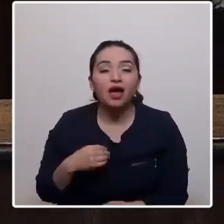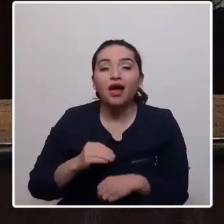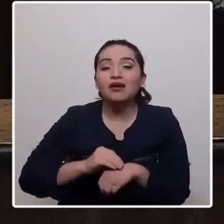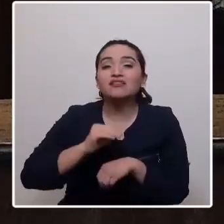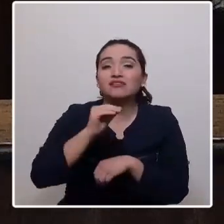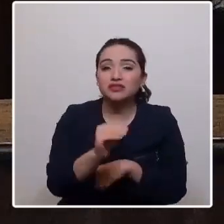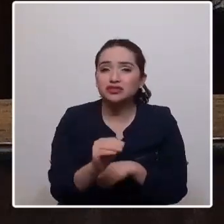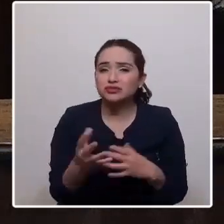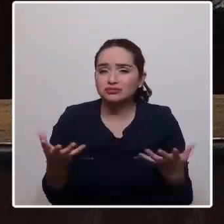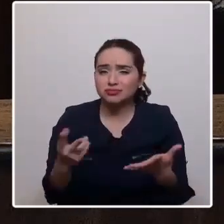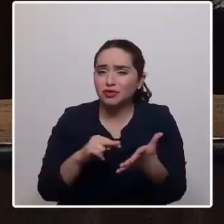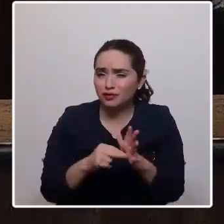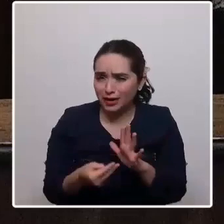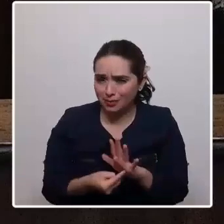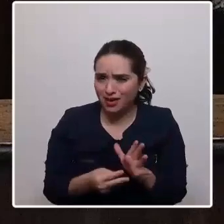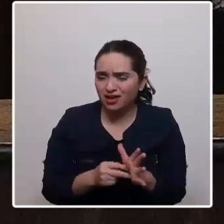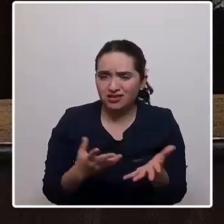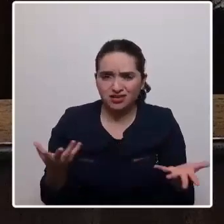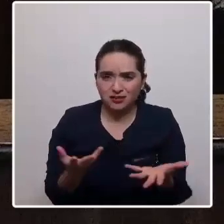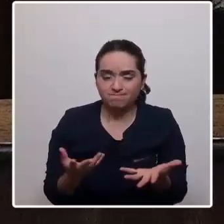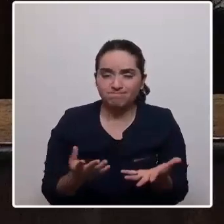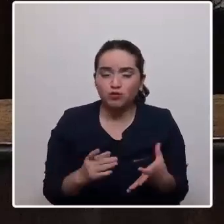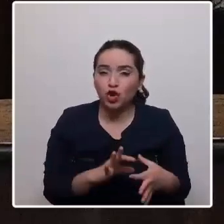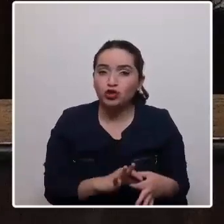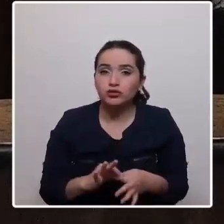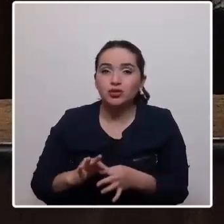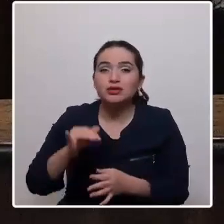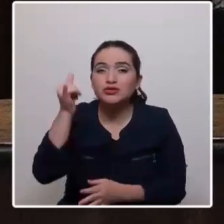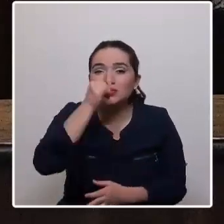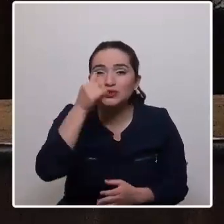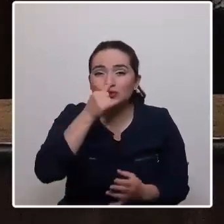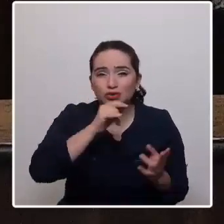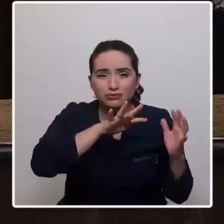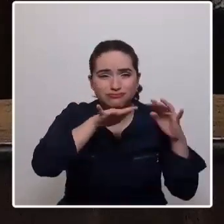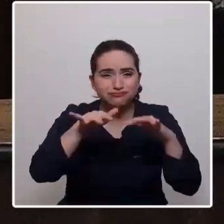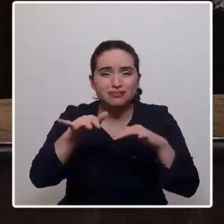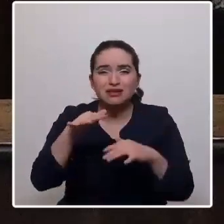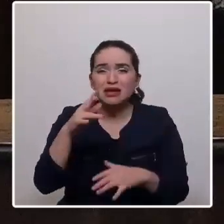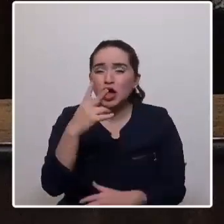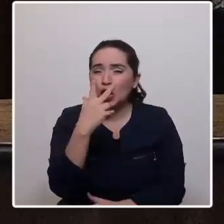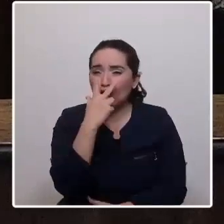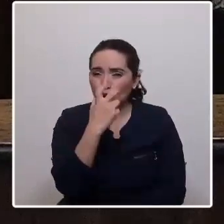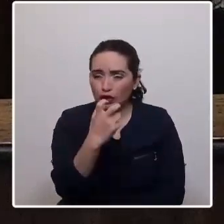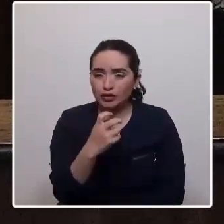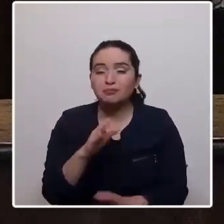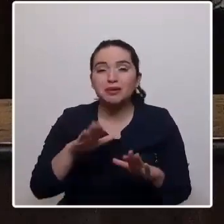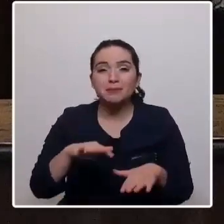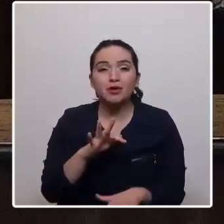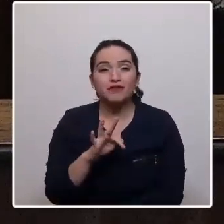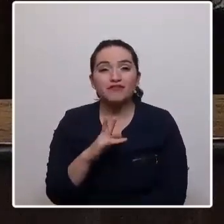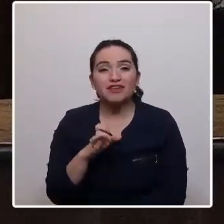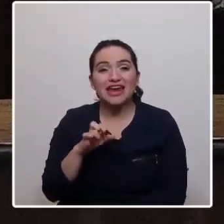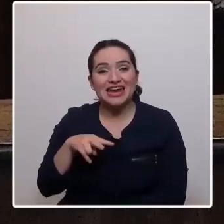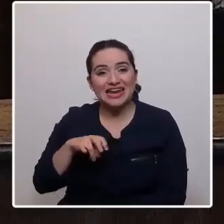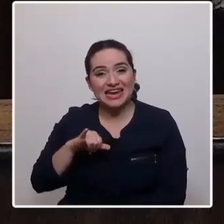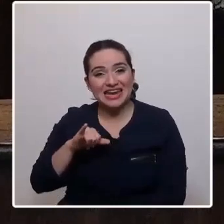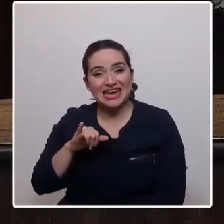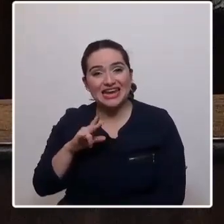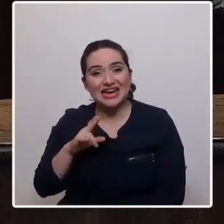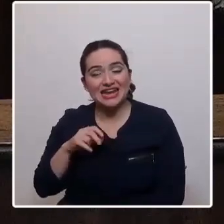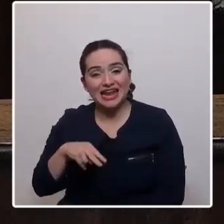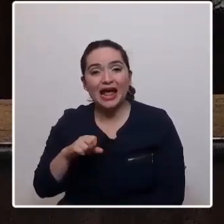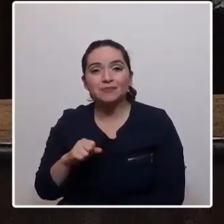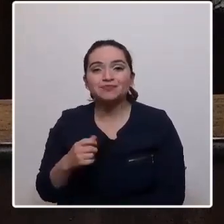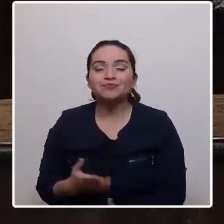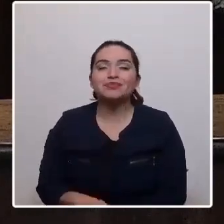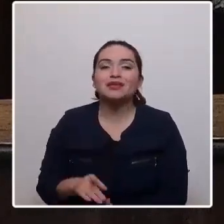este problema. Las consecuencias que genera la contaminación no son solamente malos olores, como ocurrió en Freirina, como consecuencia de los criaderos para